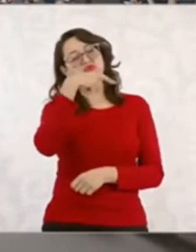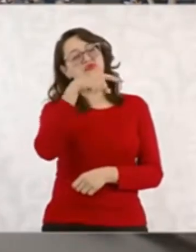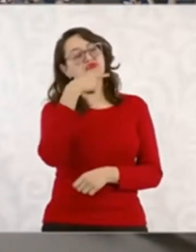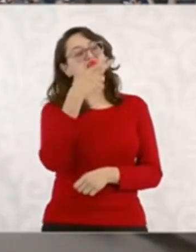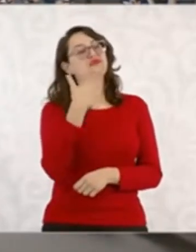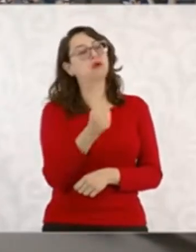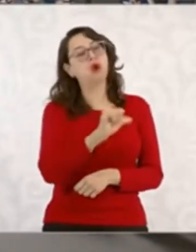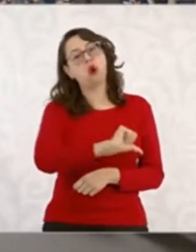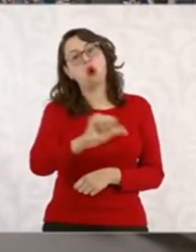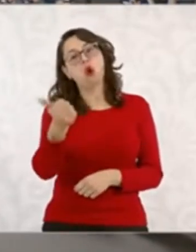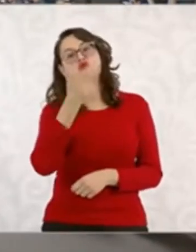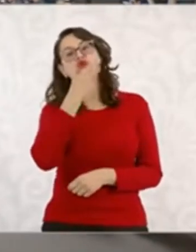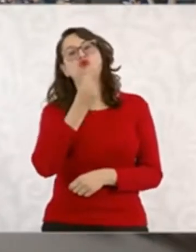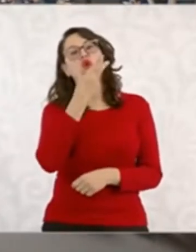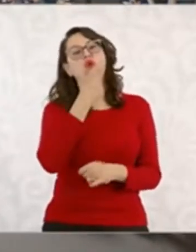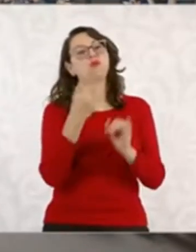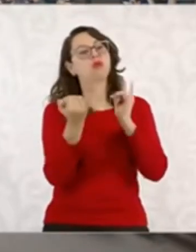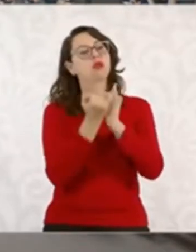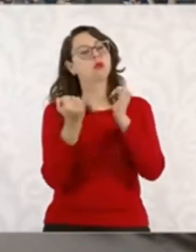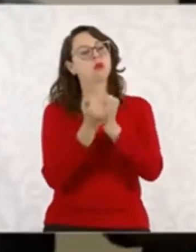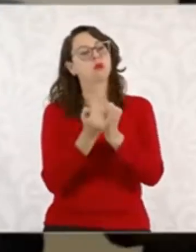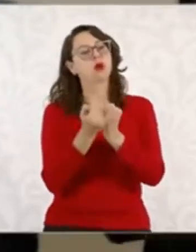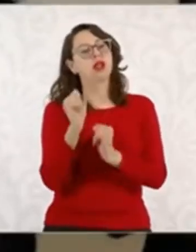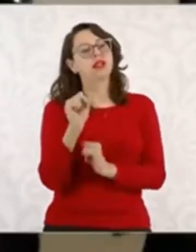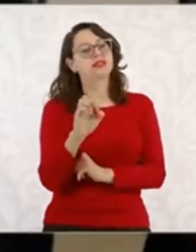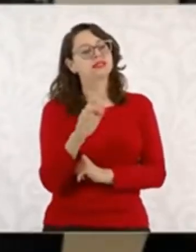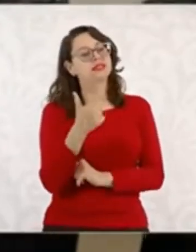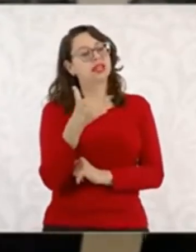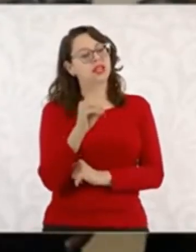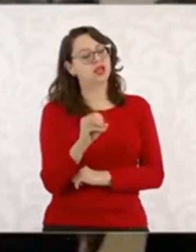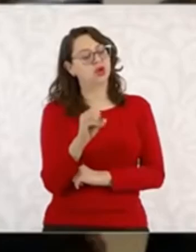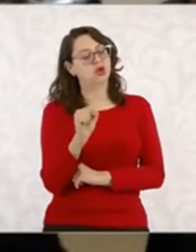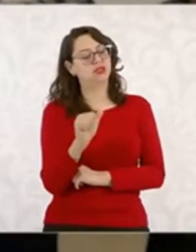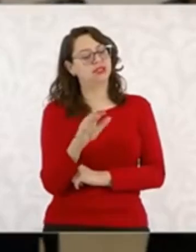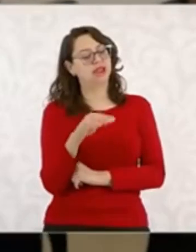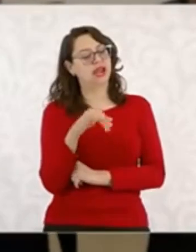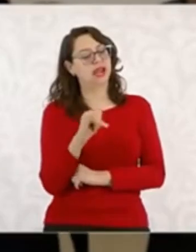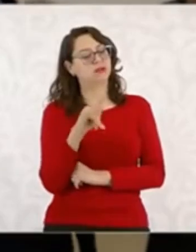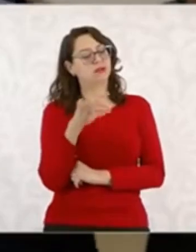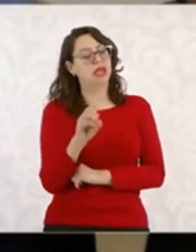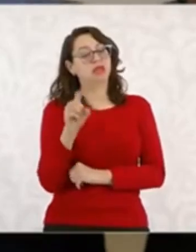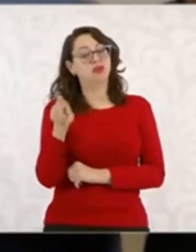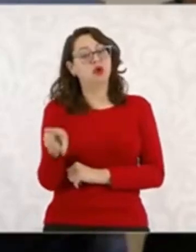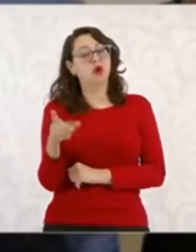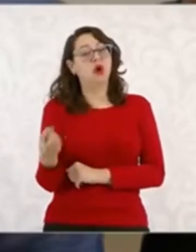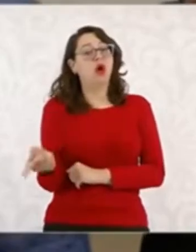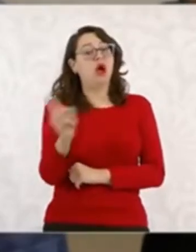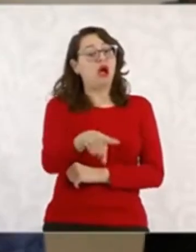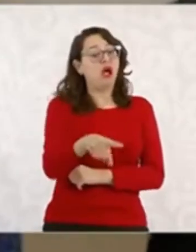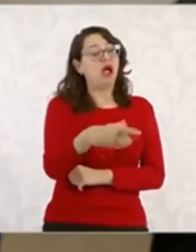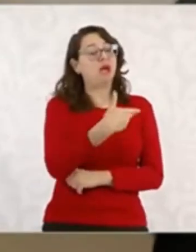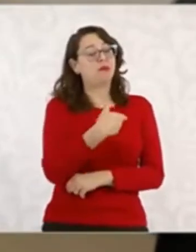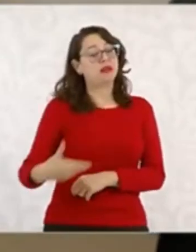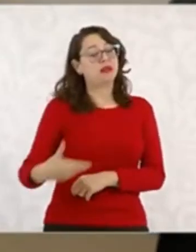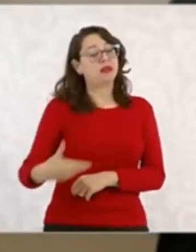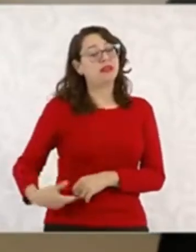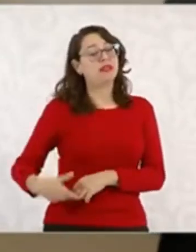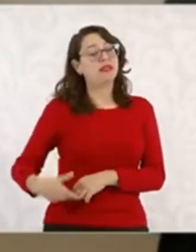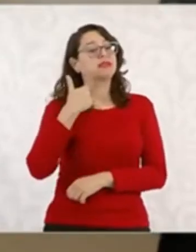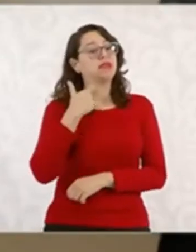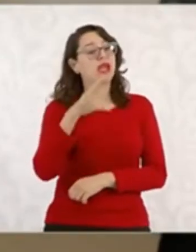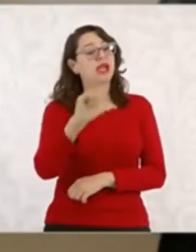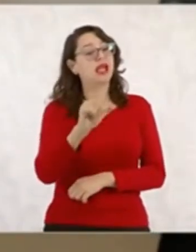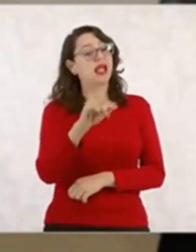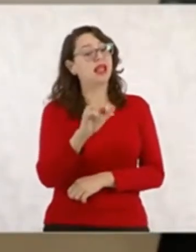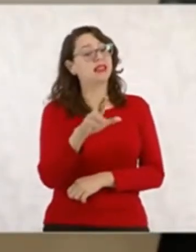Sarmiento salió a defender a Felipe Calderón. Dice que no tiene sentido culpar de todo a un expresidente que dejó